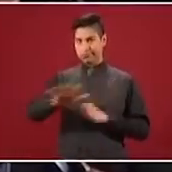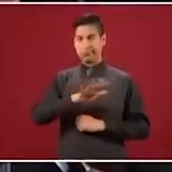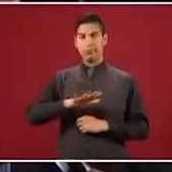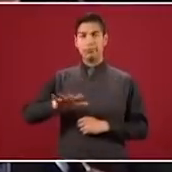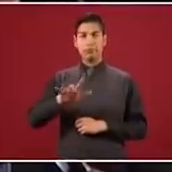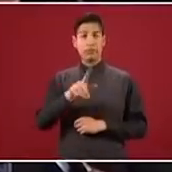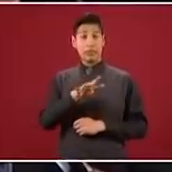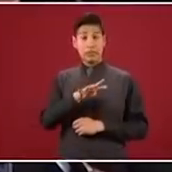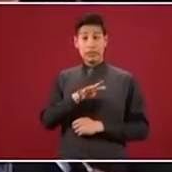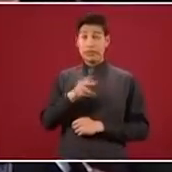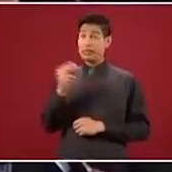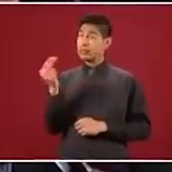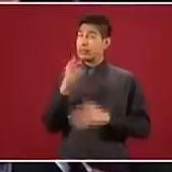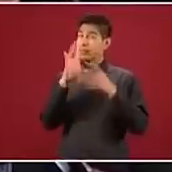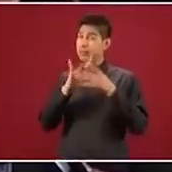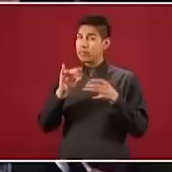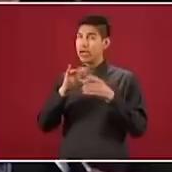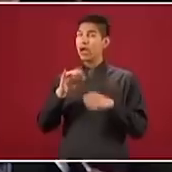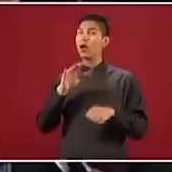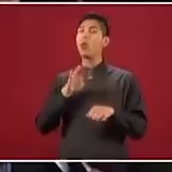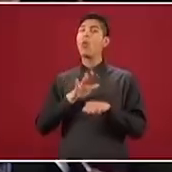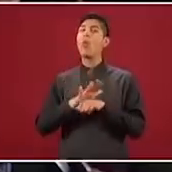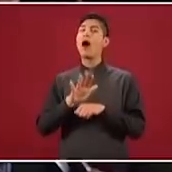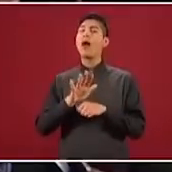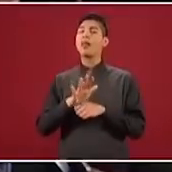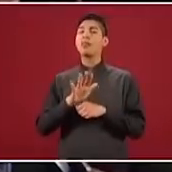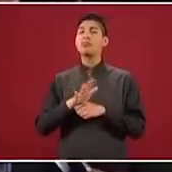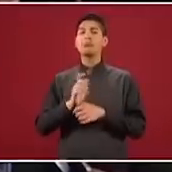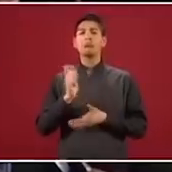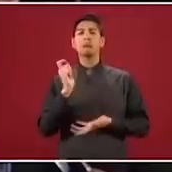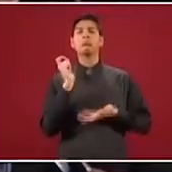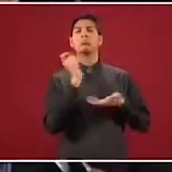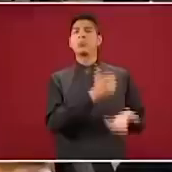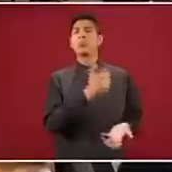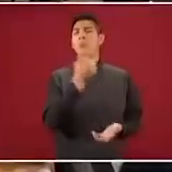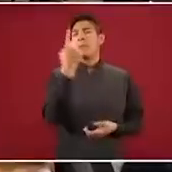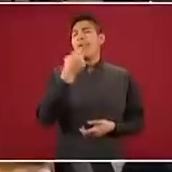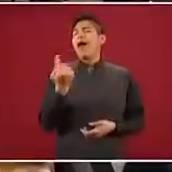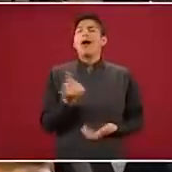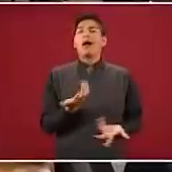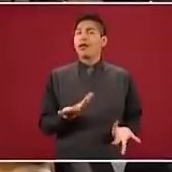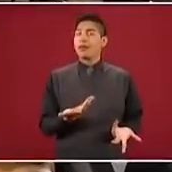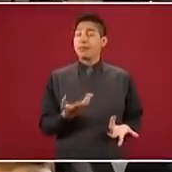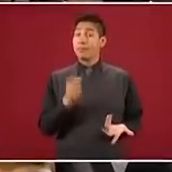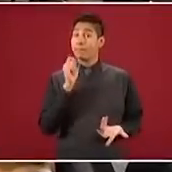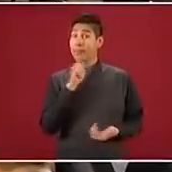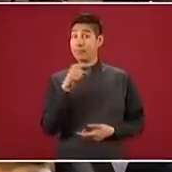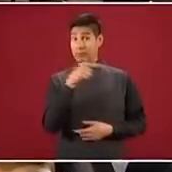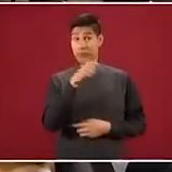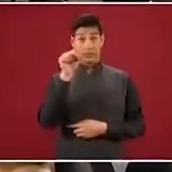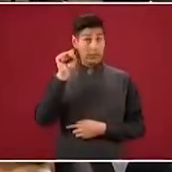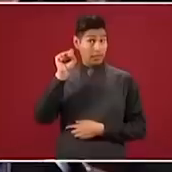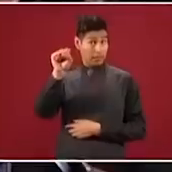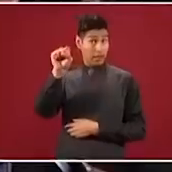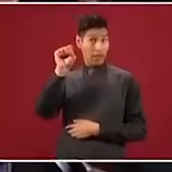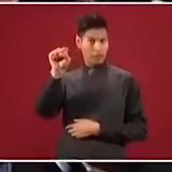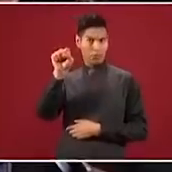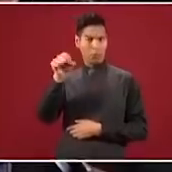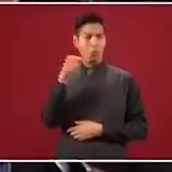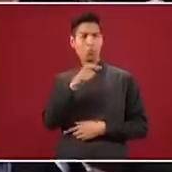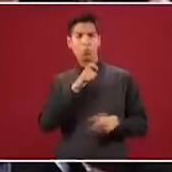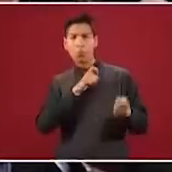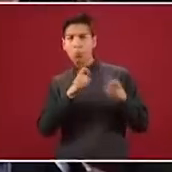esos recursos de todos los mexicanos a este sindicato que tiene el manejo y el control de todos